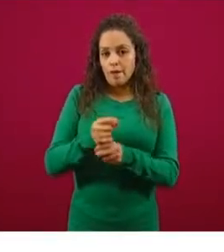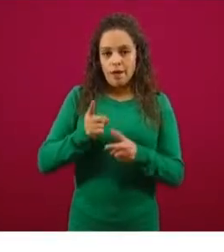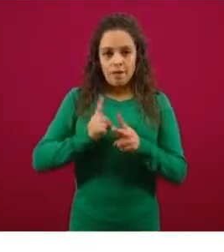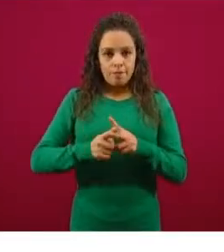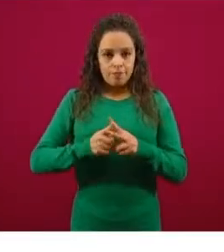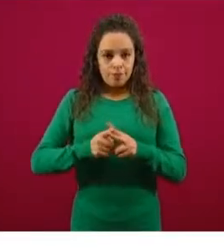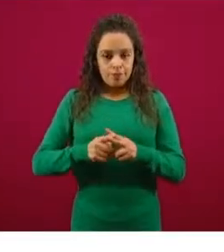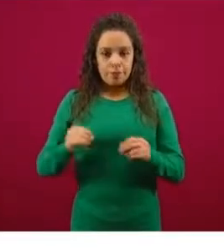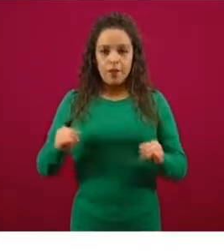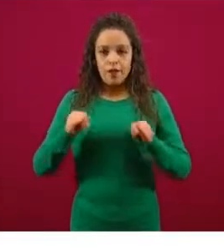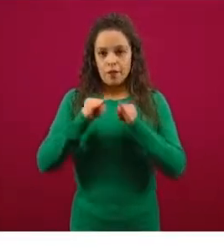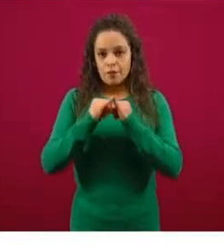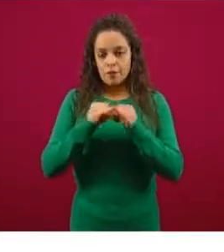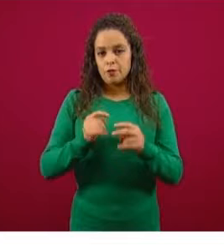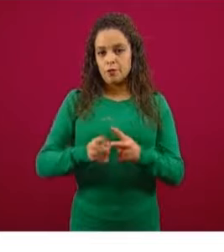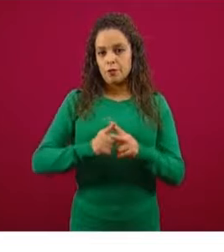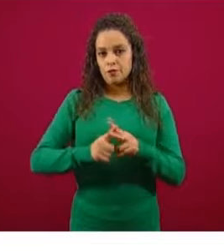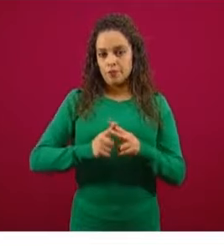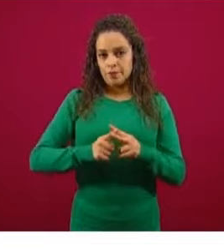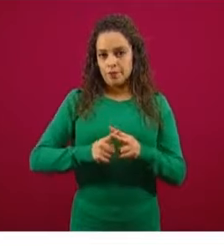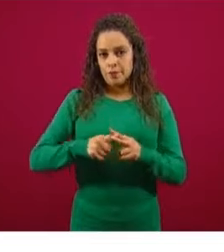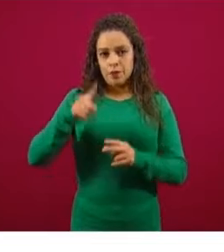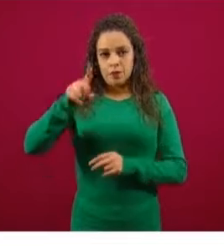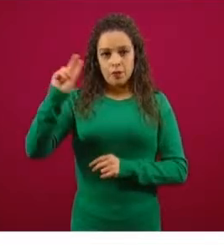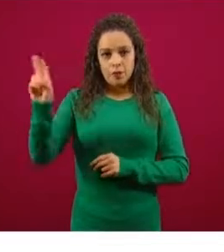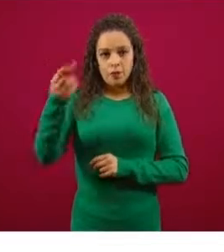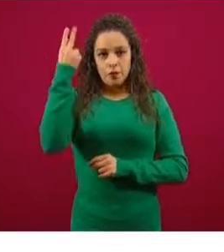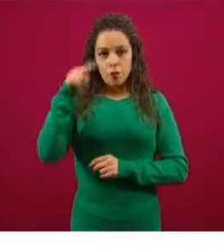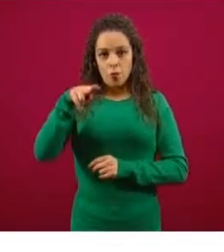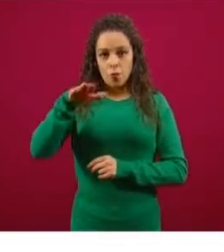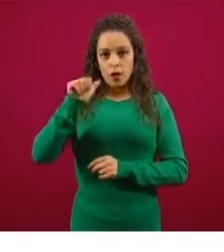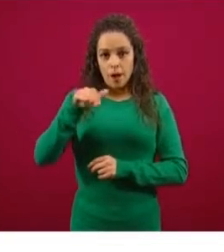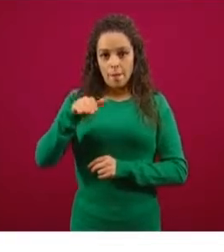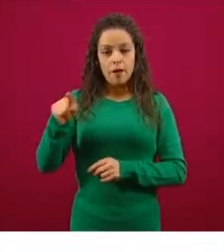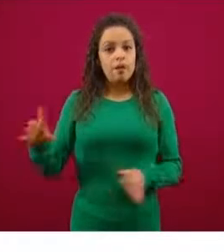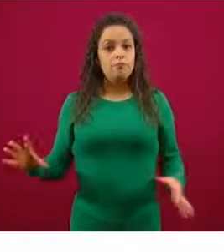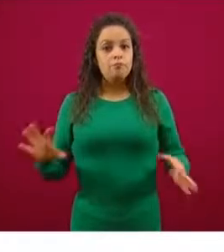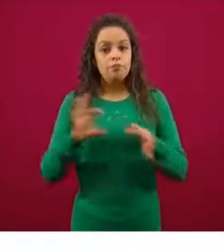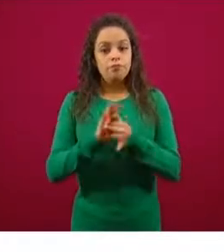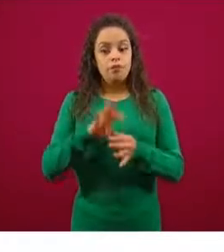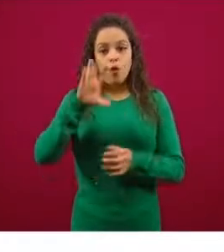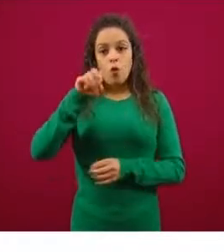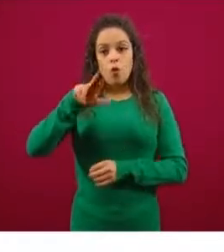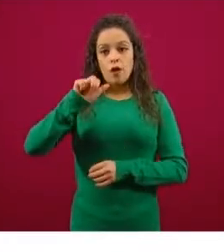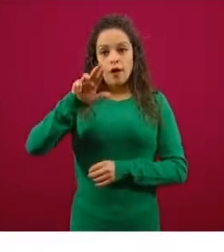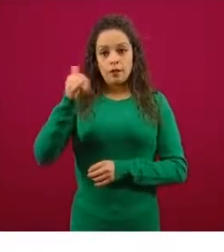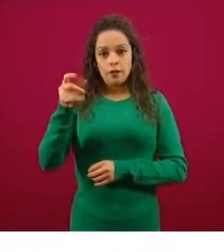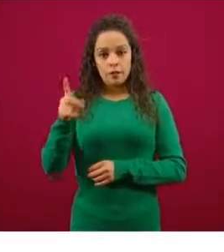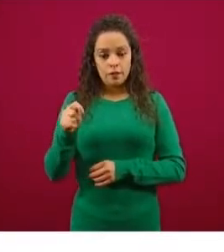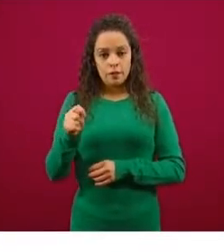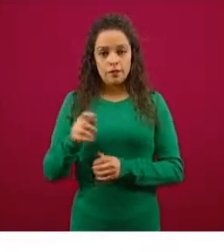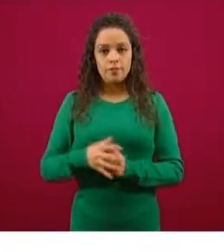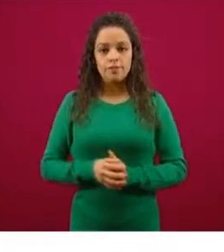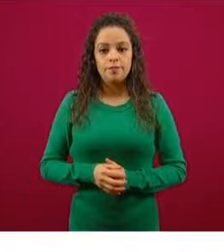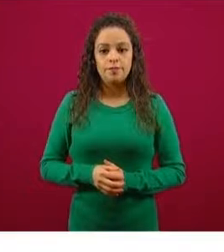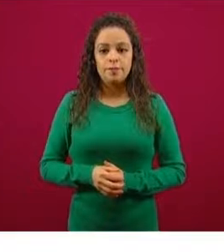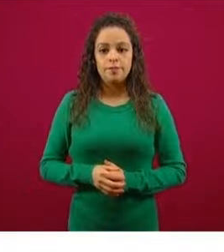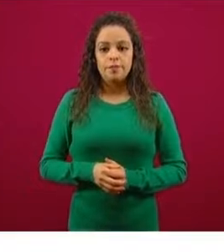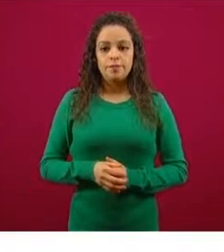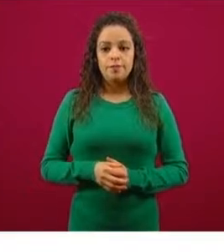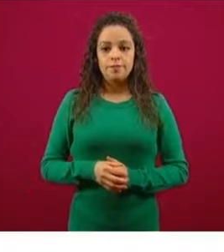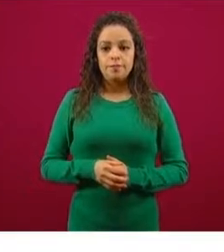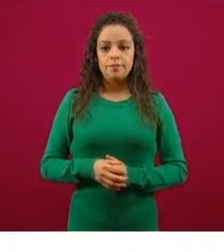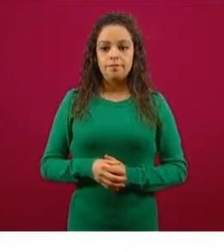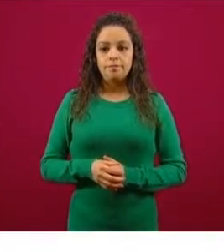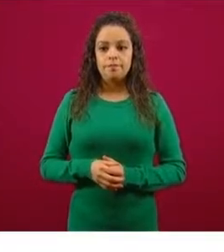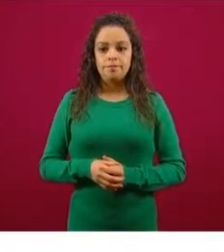Instituto de Matemáticas de la UNAM, coordinados por el CONACYT. En este diagrama vemos entonces, recuerden cómo se